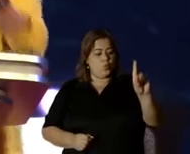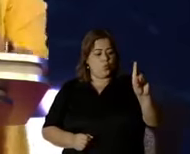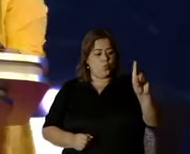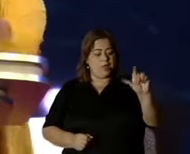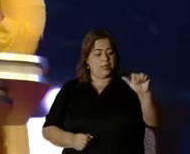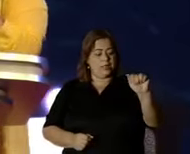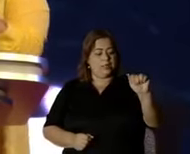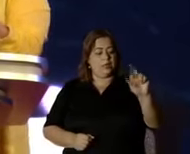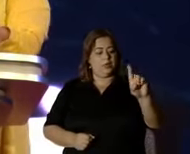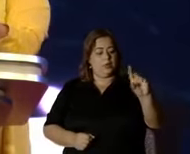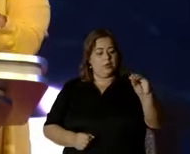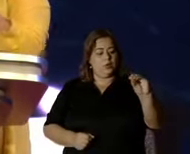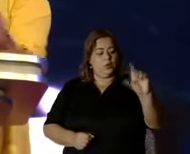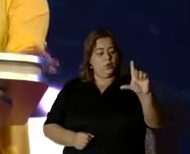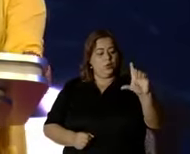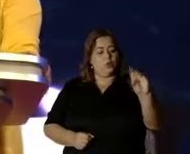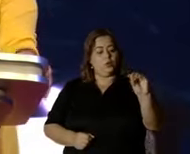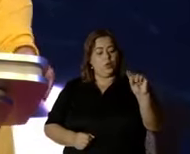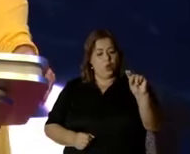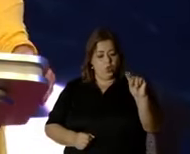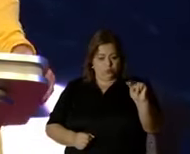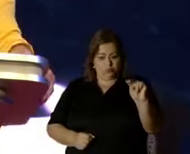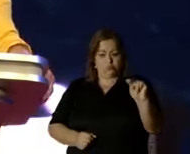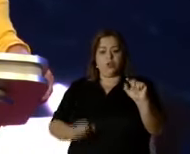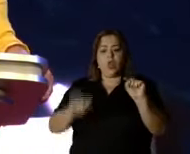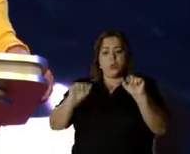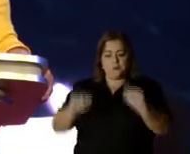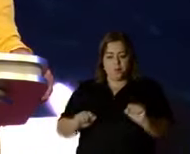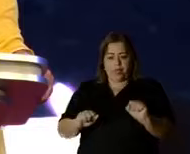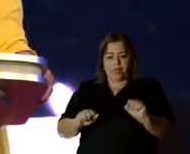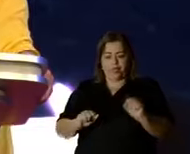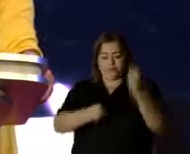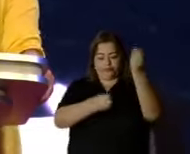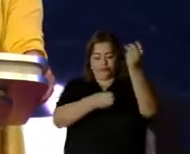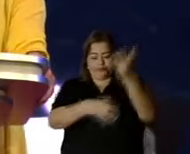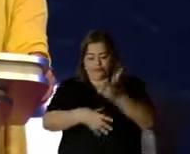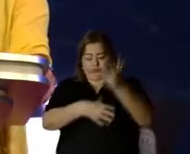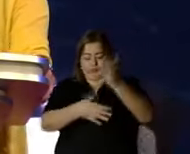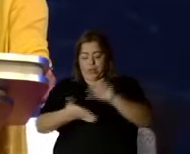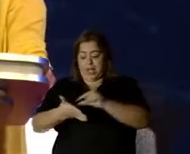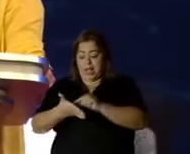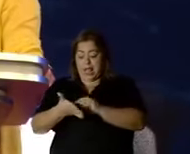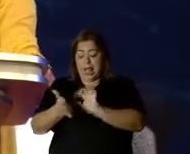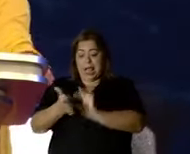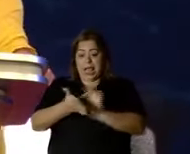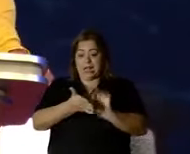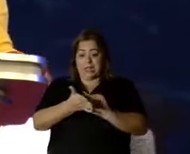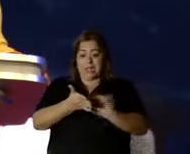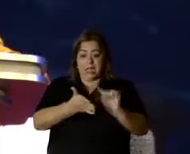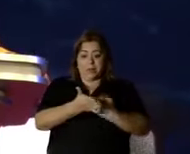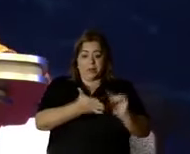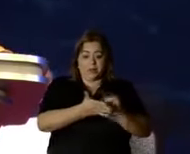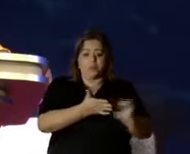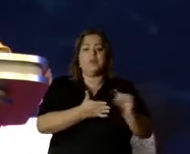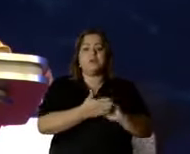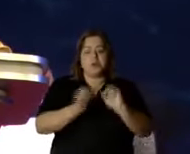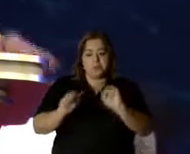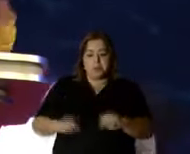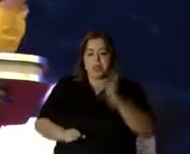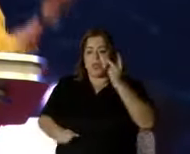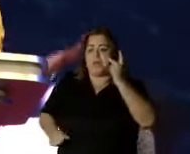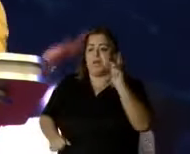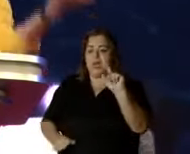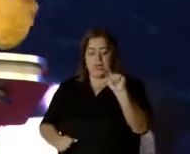la descarga en su teléfono inteligente y ahí se mantiene conectado en vivo con la programación y con todo lo que